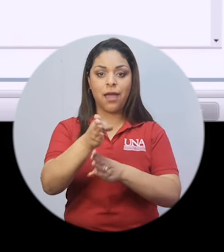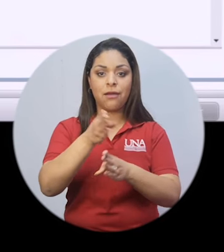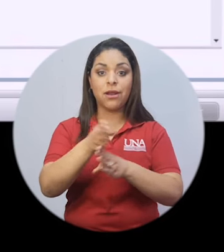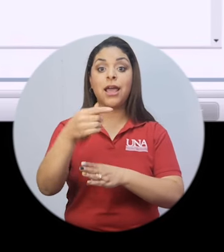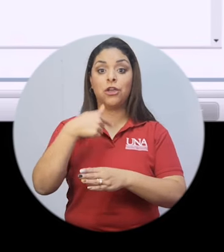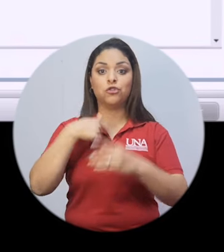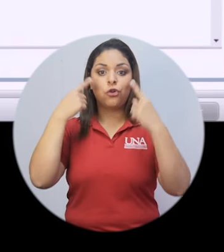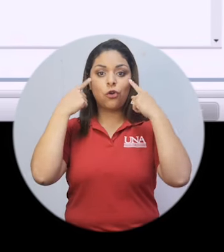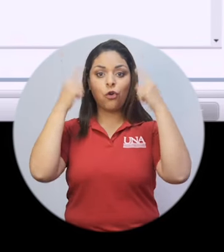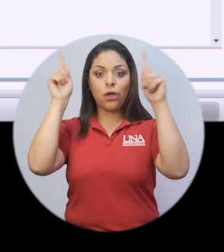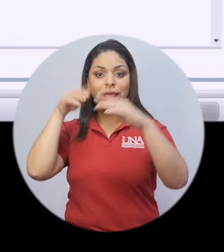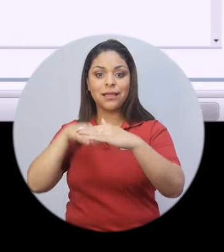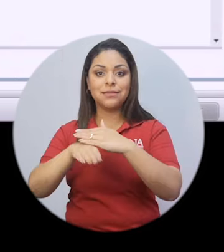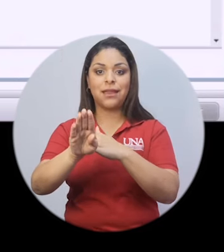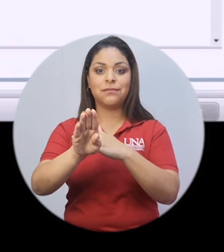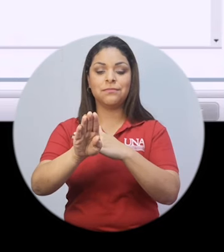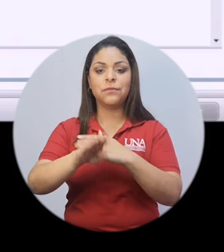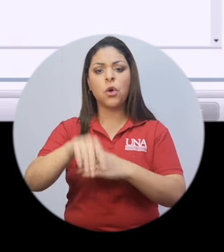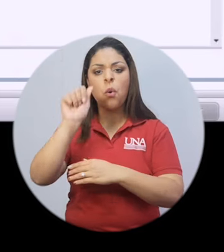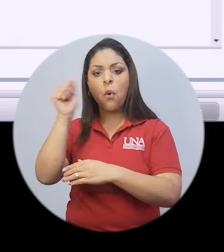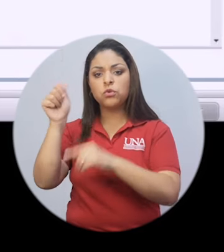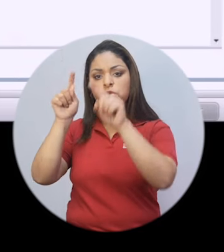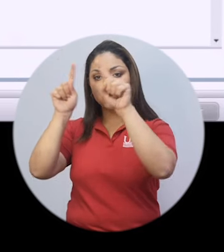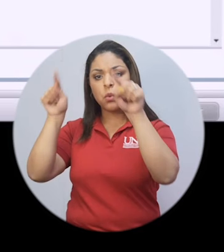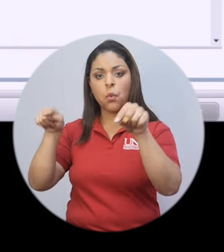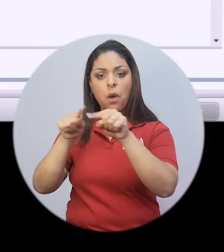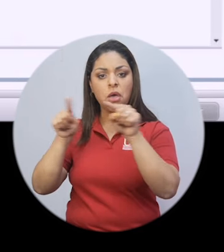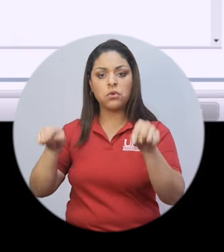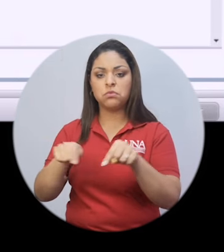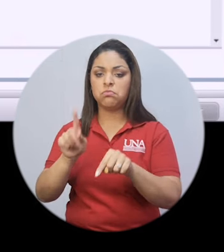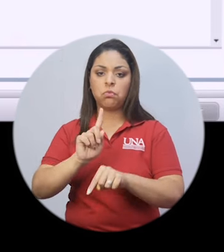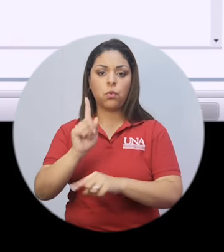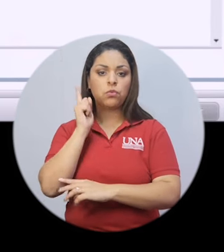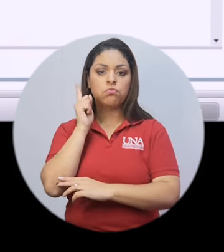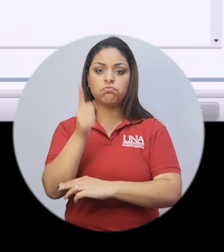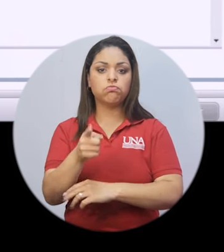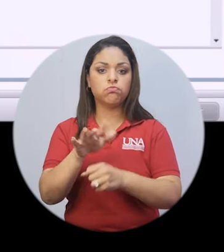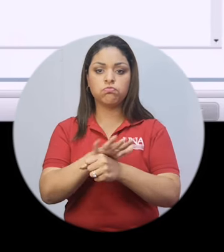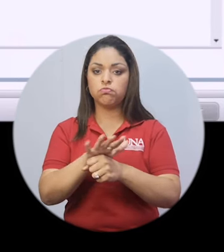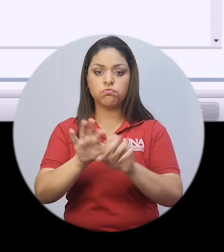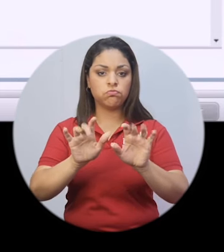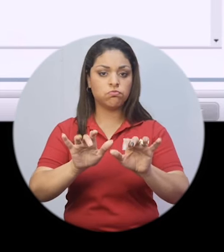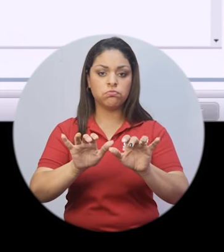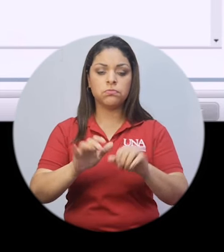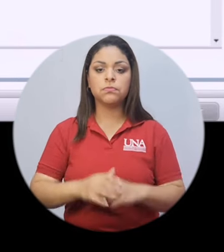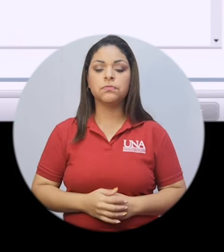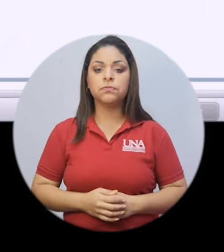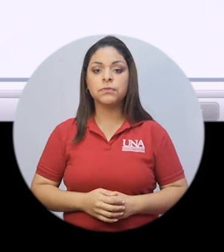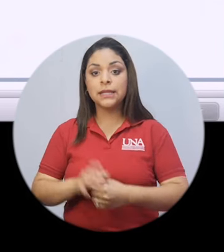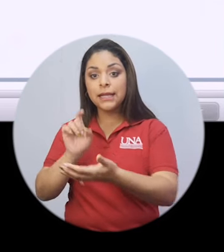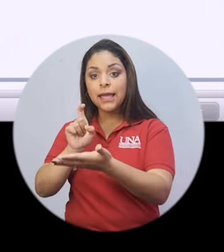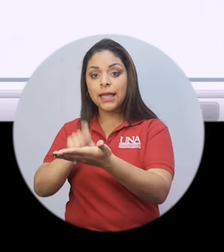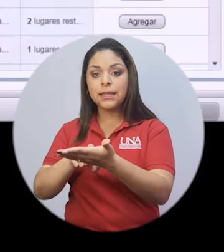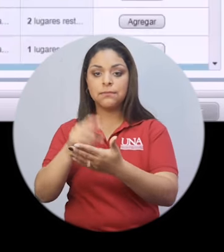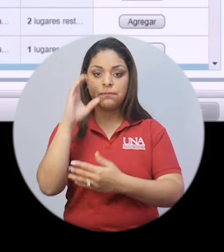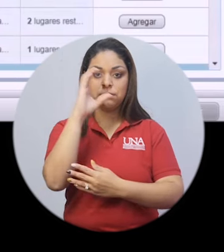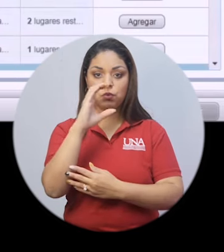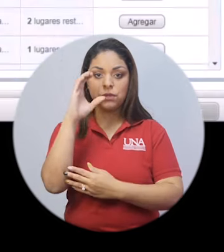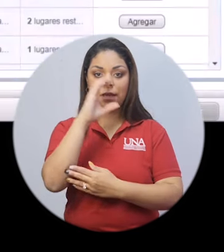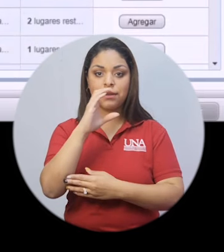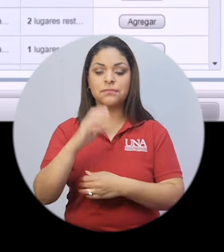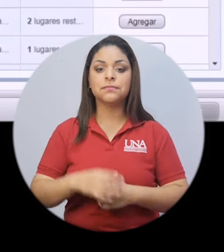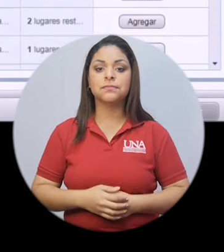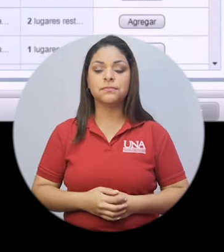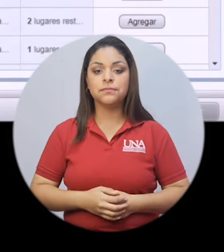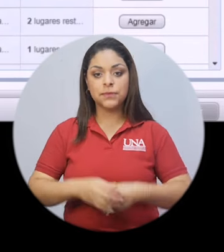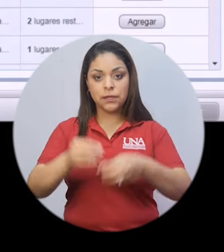cual fuiste admitido. Los demás cuadros no es obligatorio completarlos. Hace clic sobre el botón Buscar.